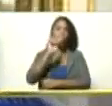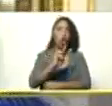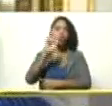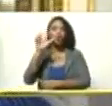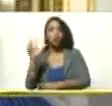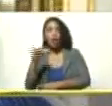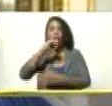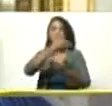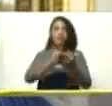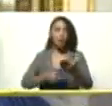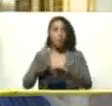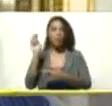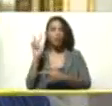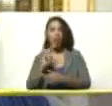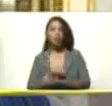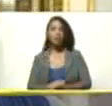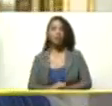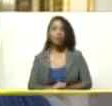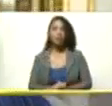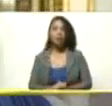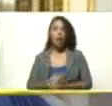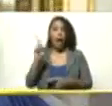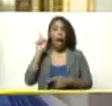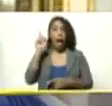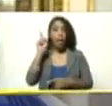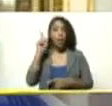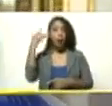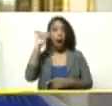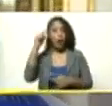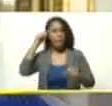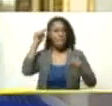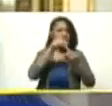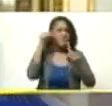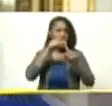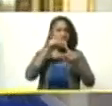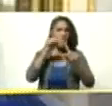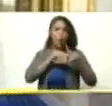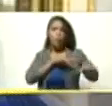Venezuela. Tienen una obsesión colonialista,